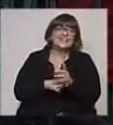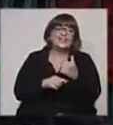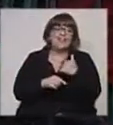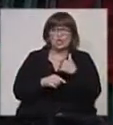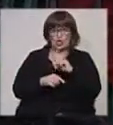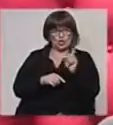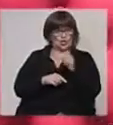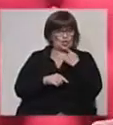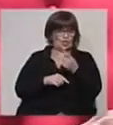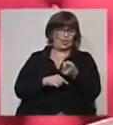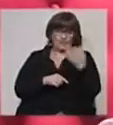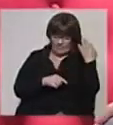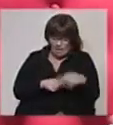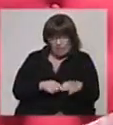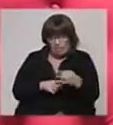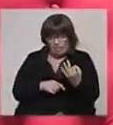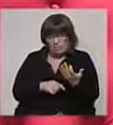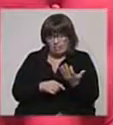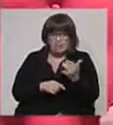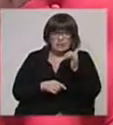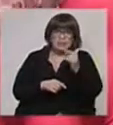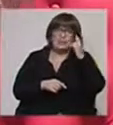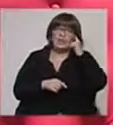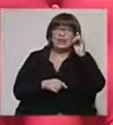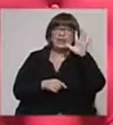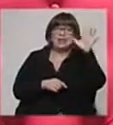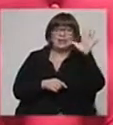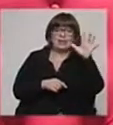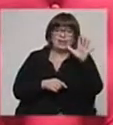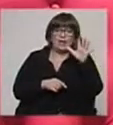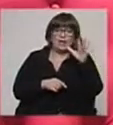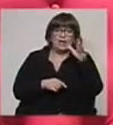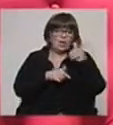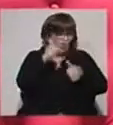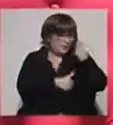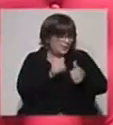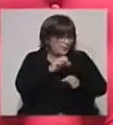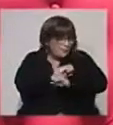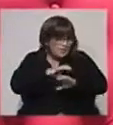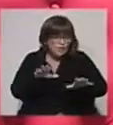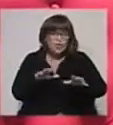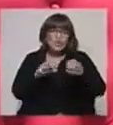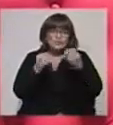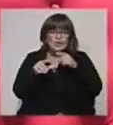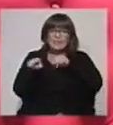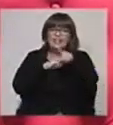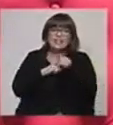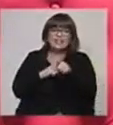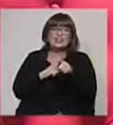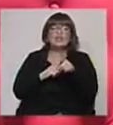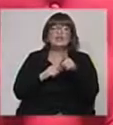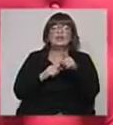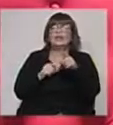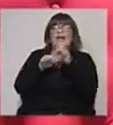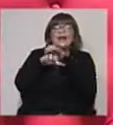No lo digo yo. No, pero es verdad que lo que uno piensa, es verdad que hay más, hasta más competidores, ¿no? Porque mucha gente puede estar transmitiendo en vivo a través de alguna de sus